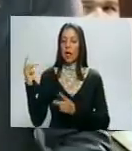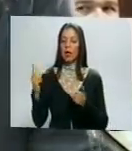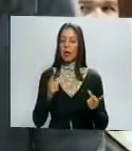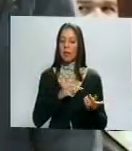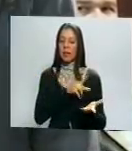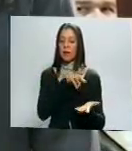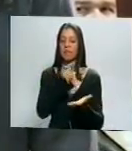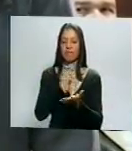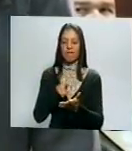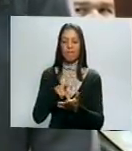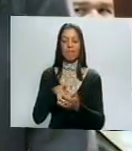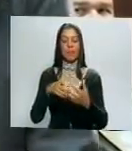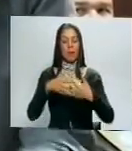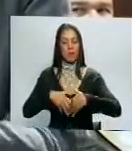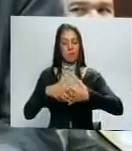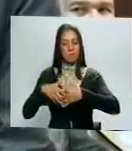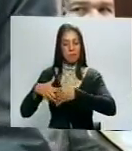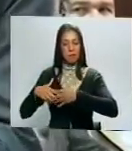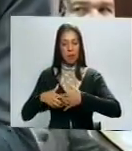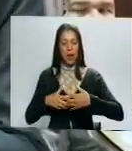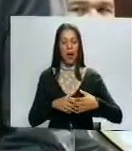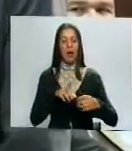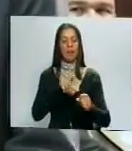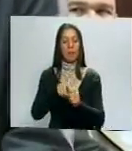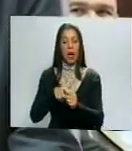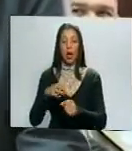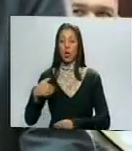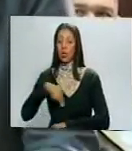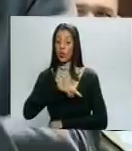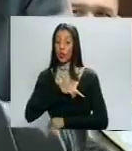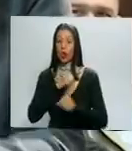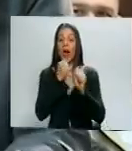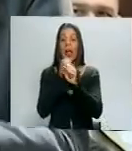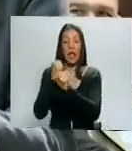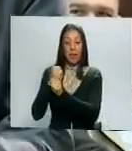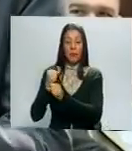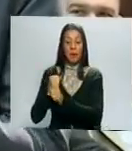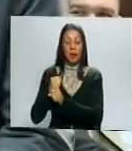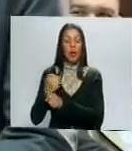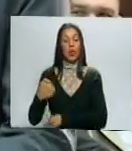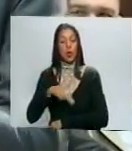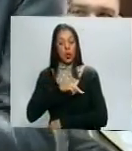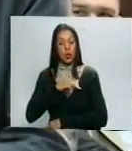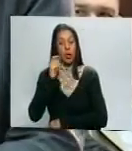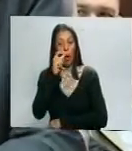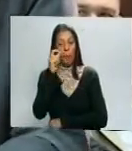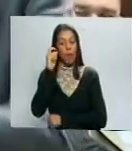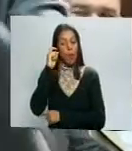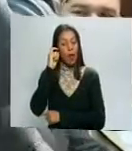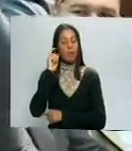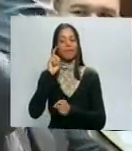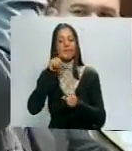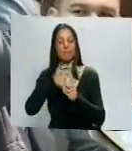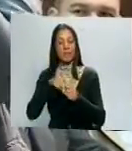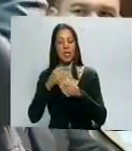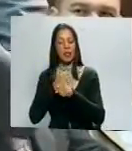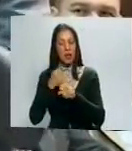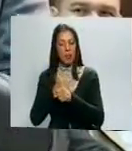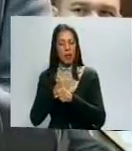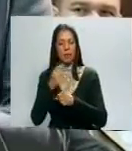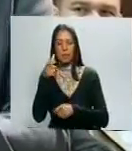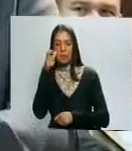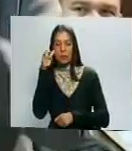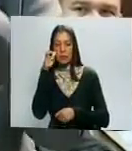proceso productivo. Los trabajadores y las trabajadoras somos y debemos ser garantes de que los CLAS